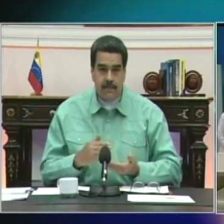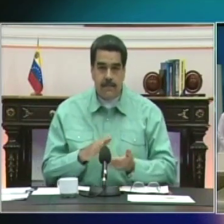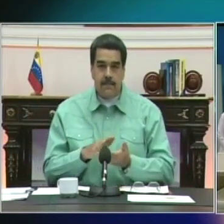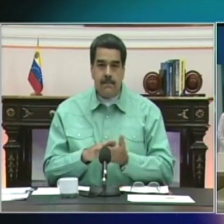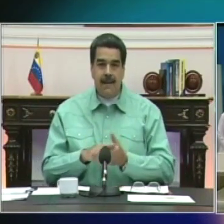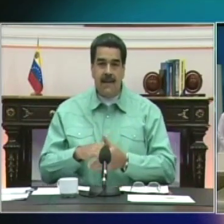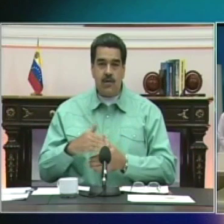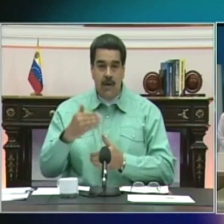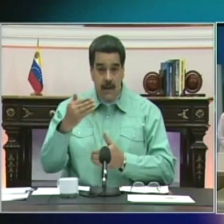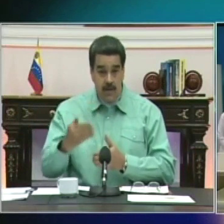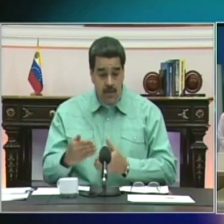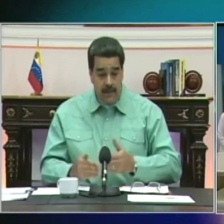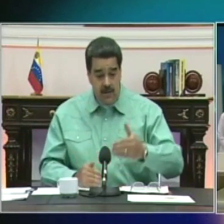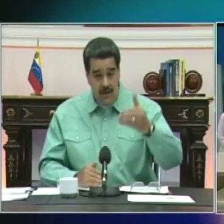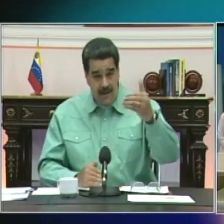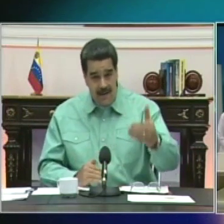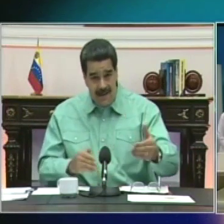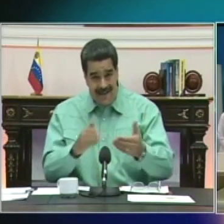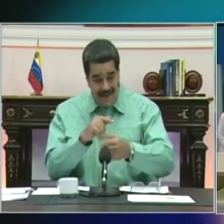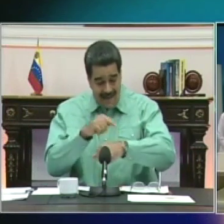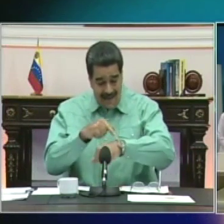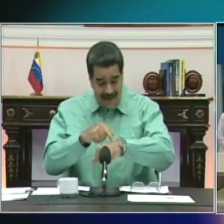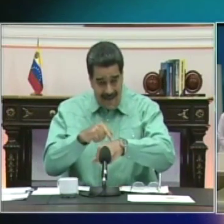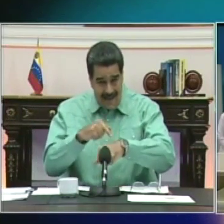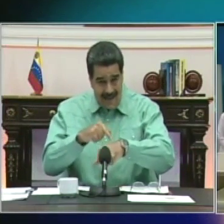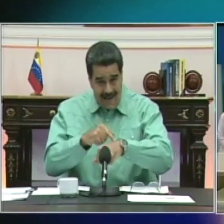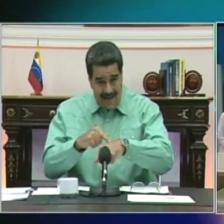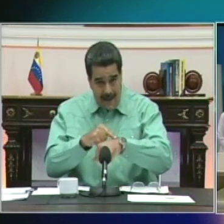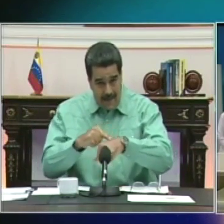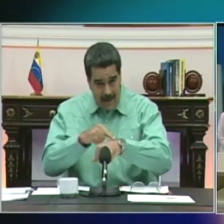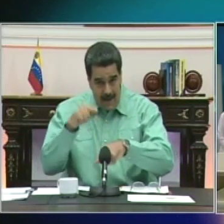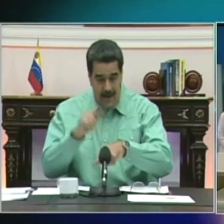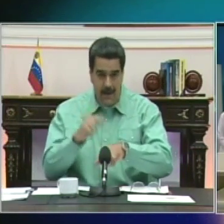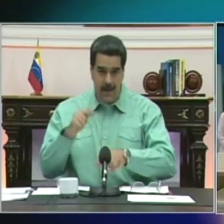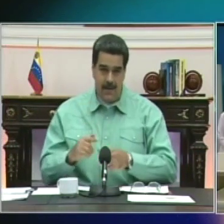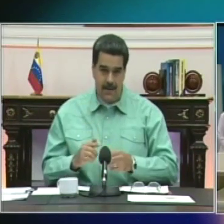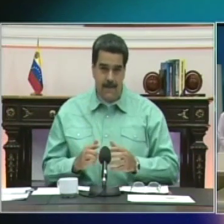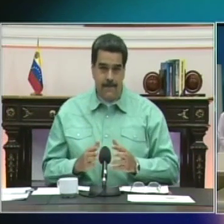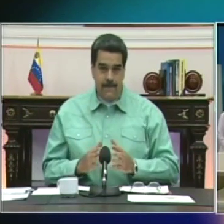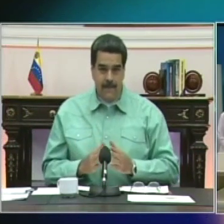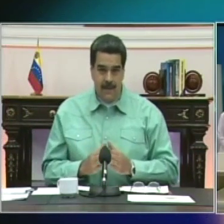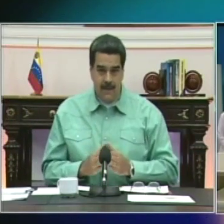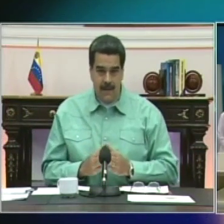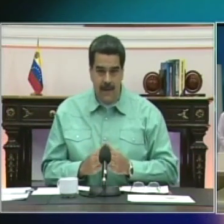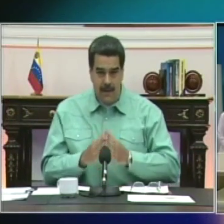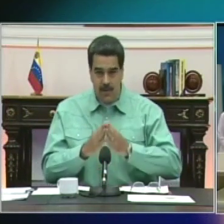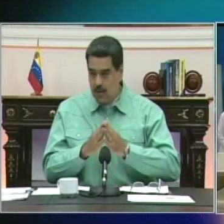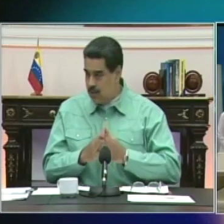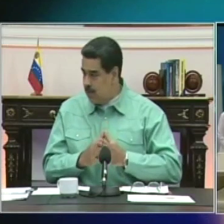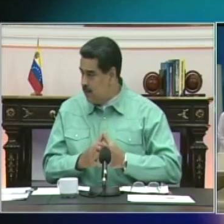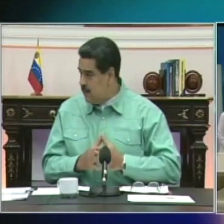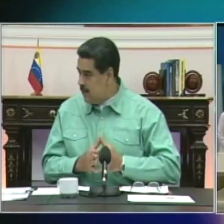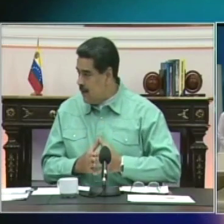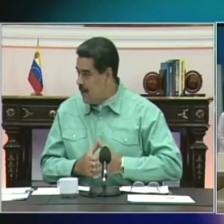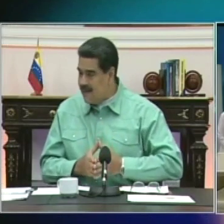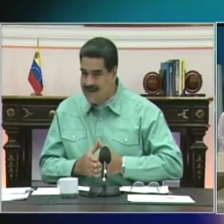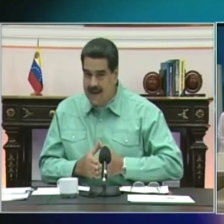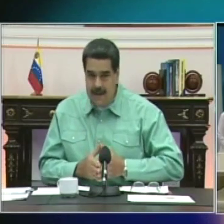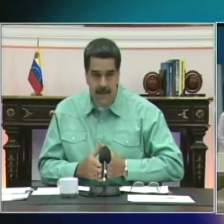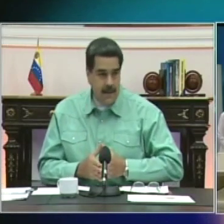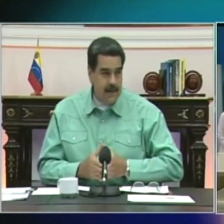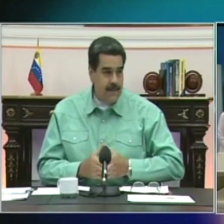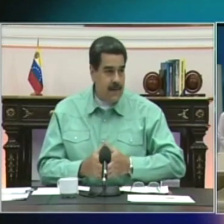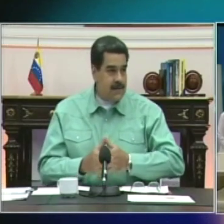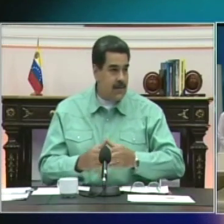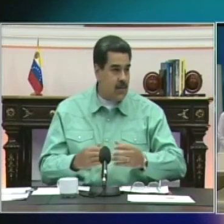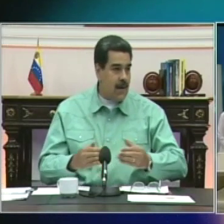venezolanos, venezolanitos y venezolanitas, de esta piel. ¿No? Y nosotros